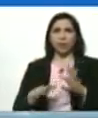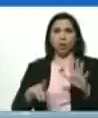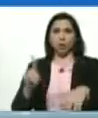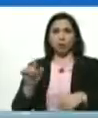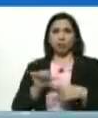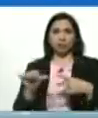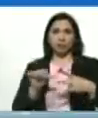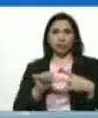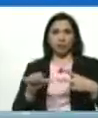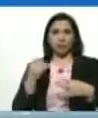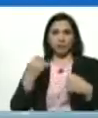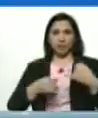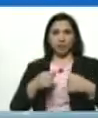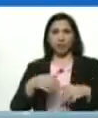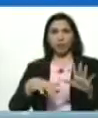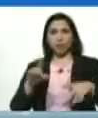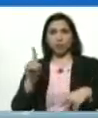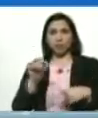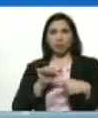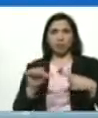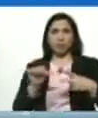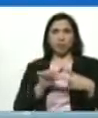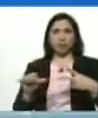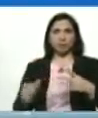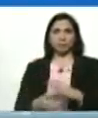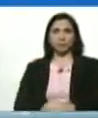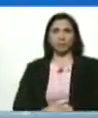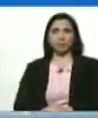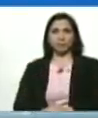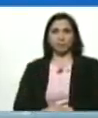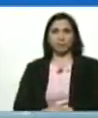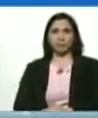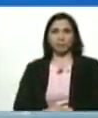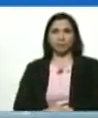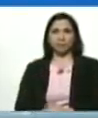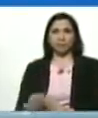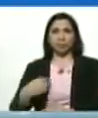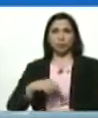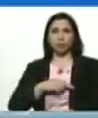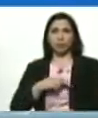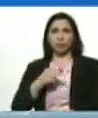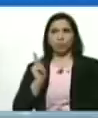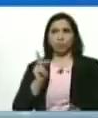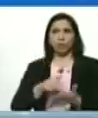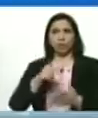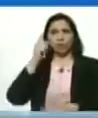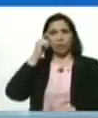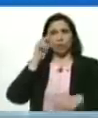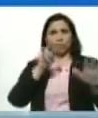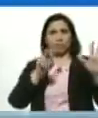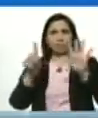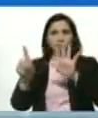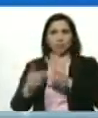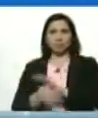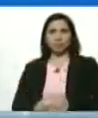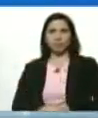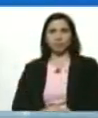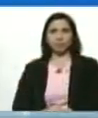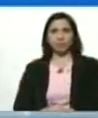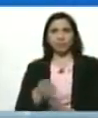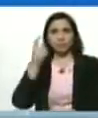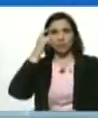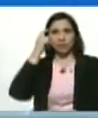finalizando 11 semana y hemos llegado al día 76 el día